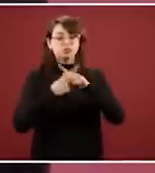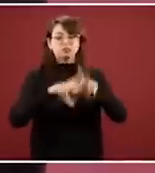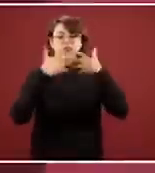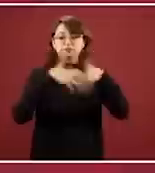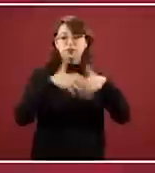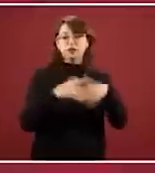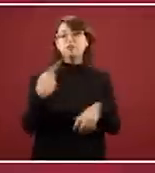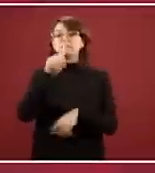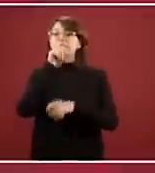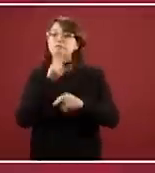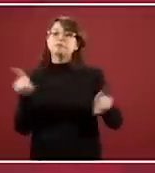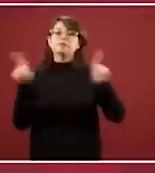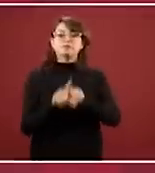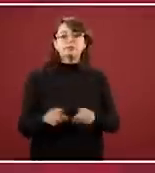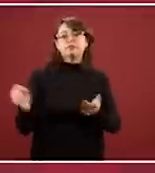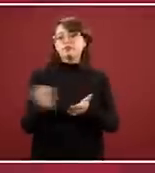el financiamiento,